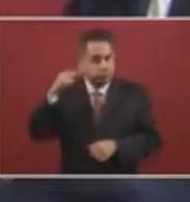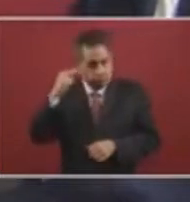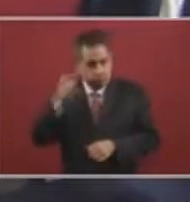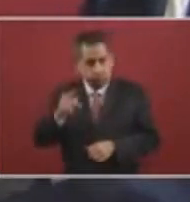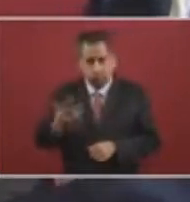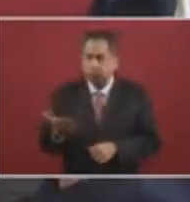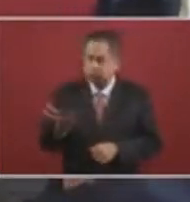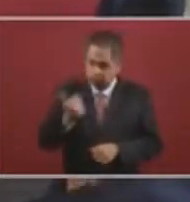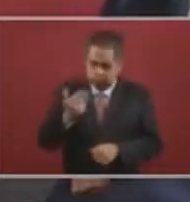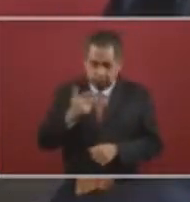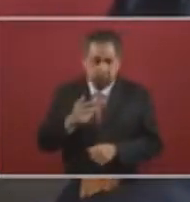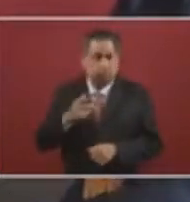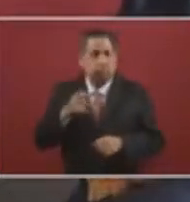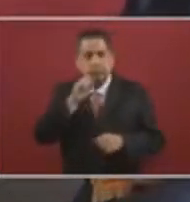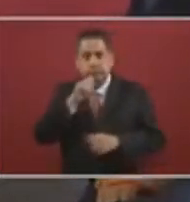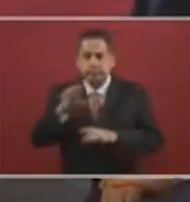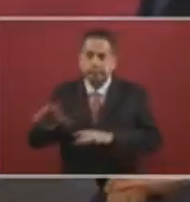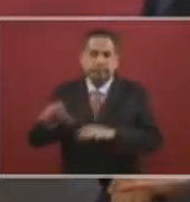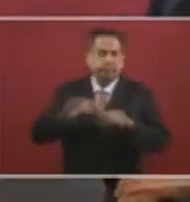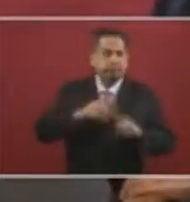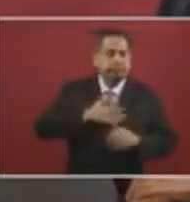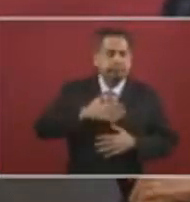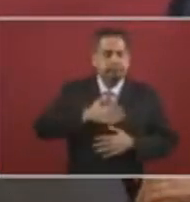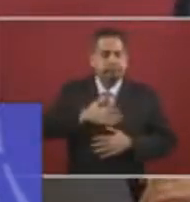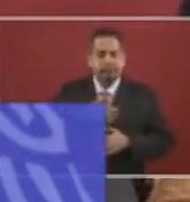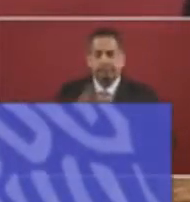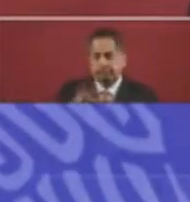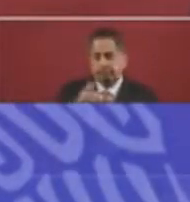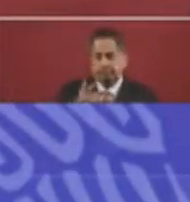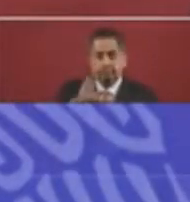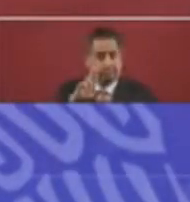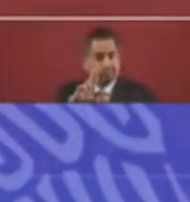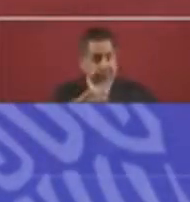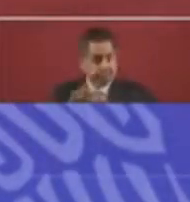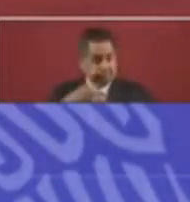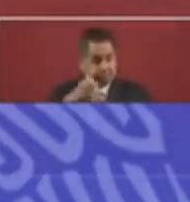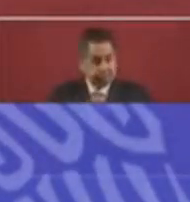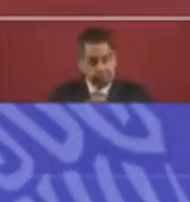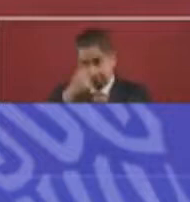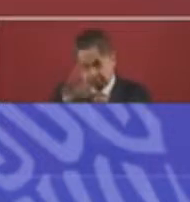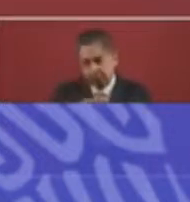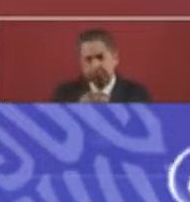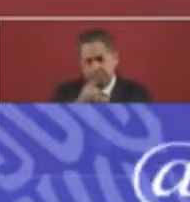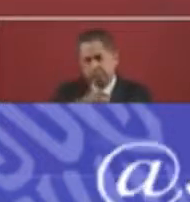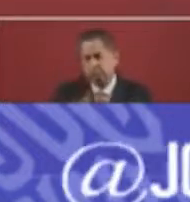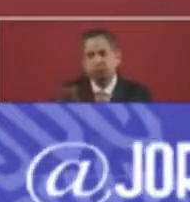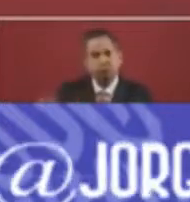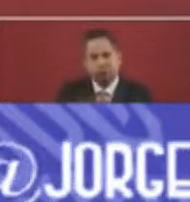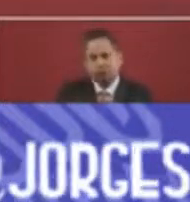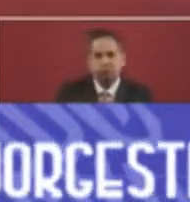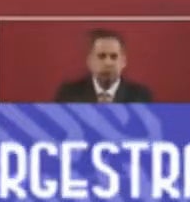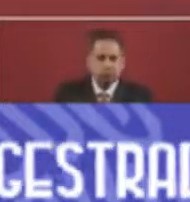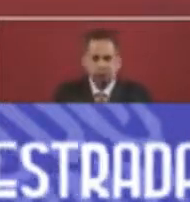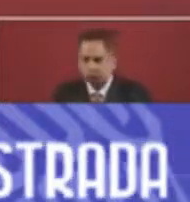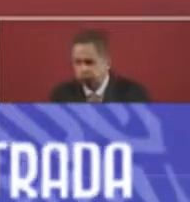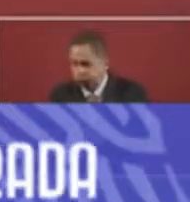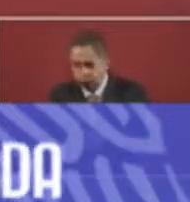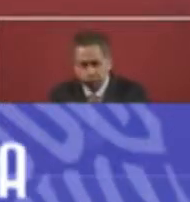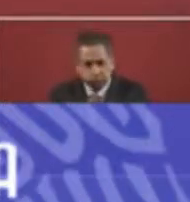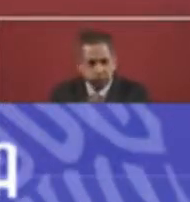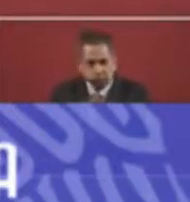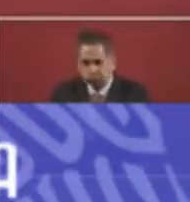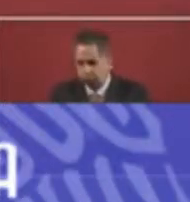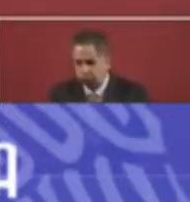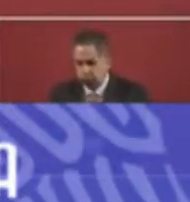atraiga a este asunto este lamentable hecho y que se lleve a cabo una investigación